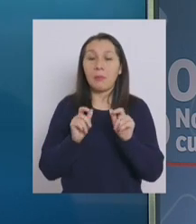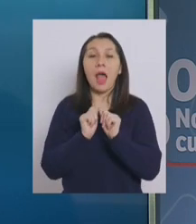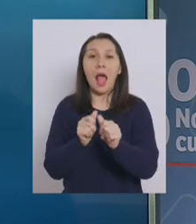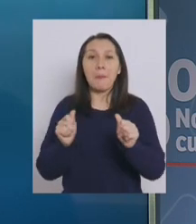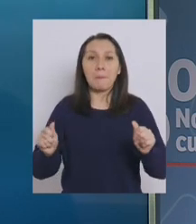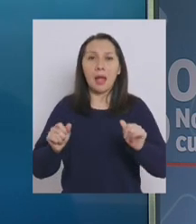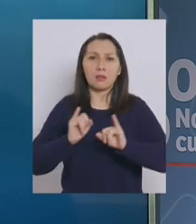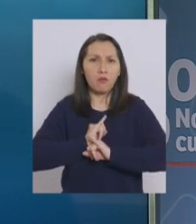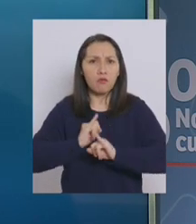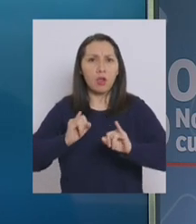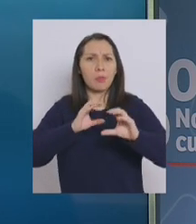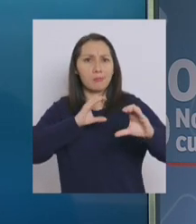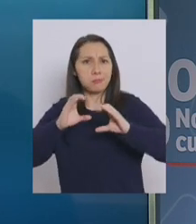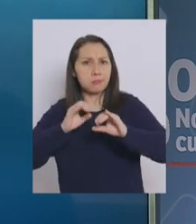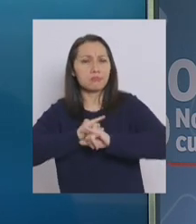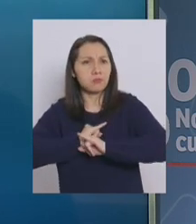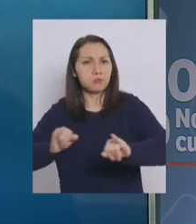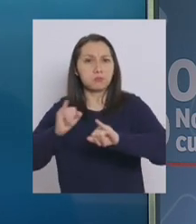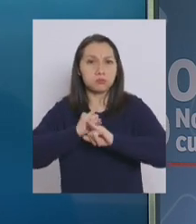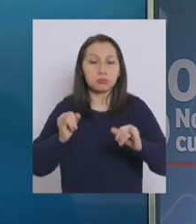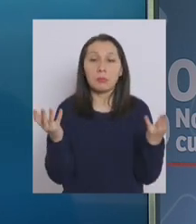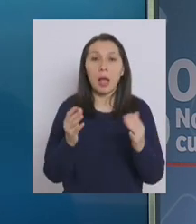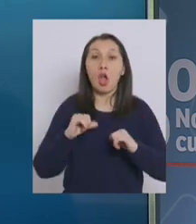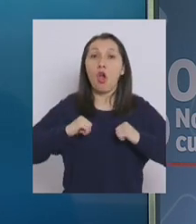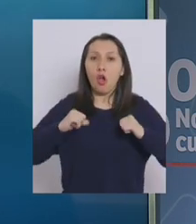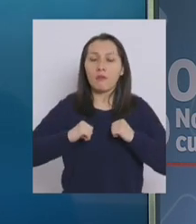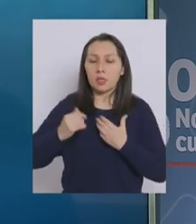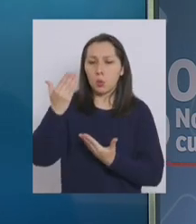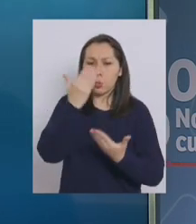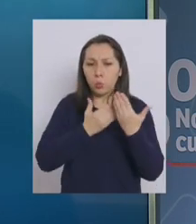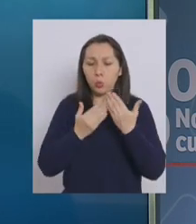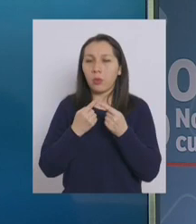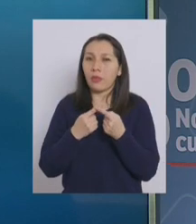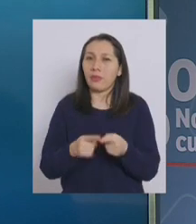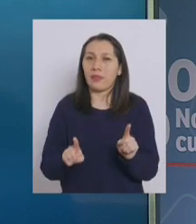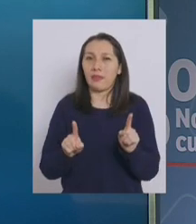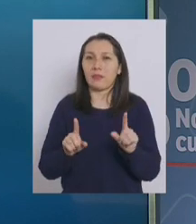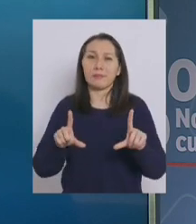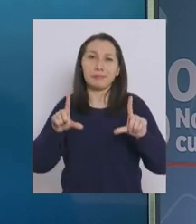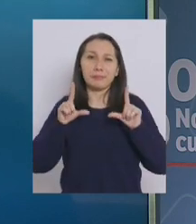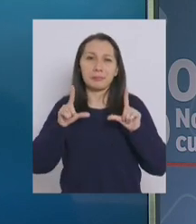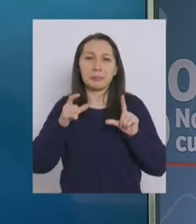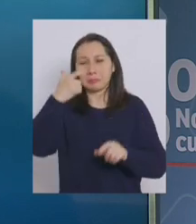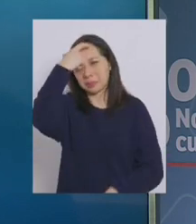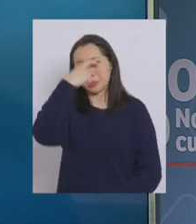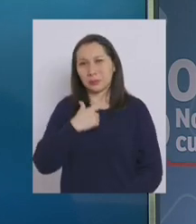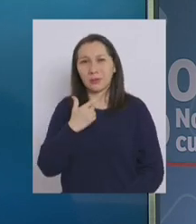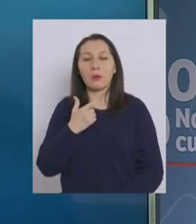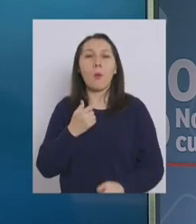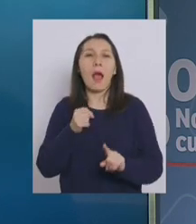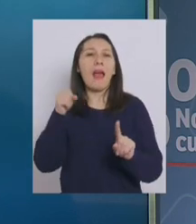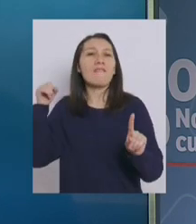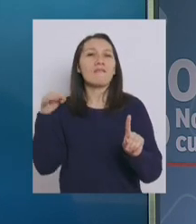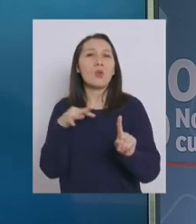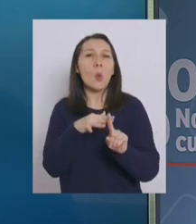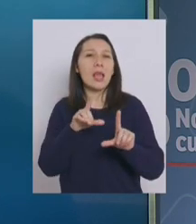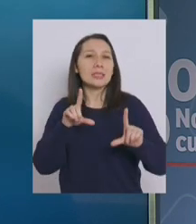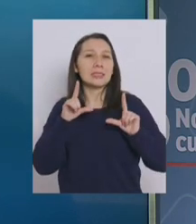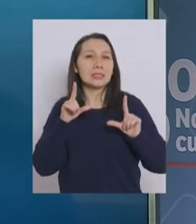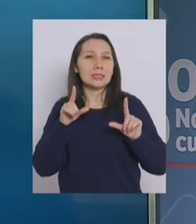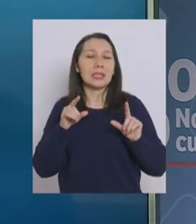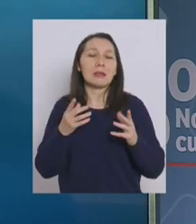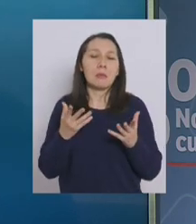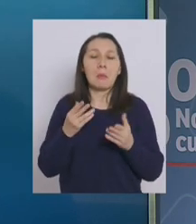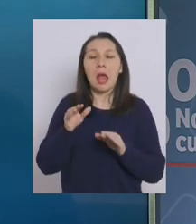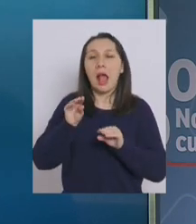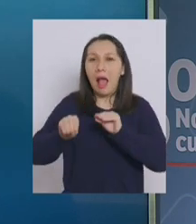campañas comunicacionales para que los jóvenes se cuiden, con distintos personajes, con influencers, para que llamen a los jóvenes a